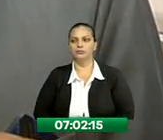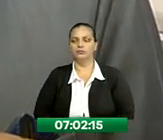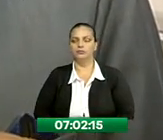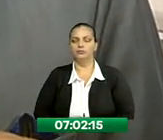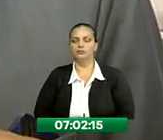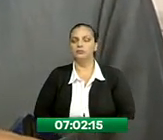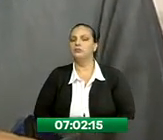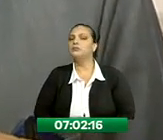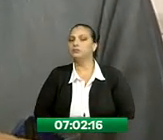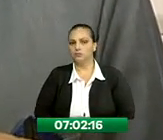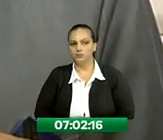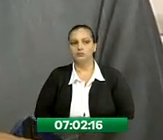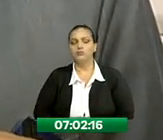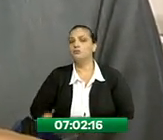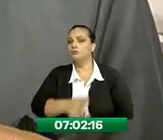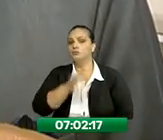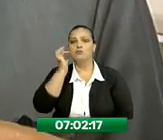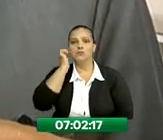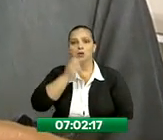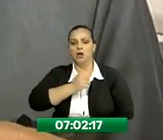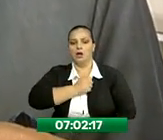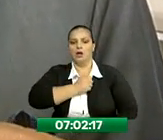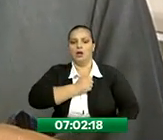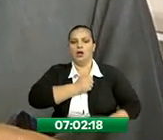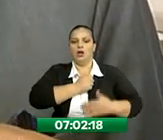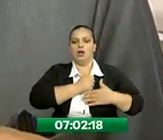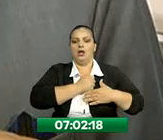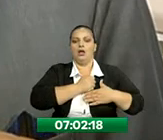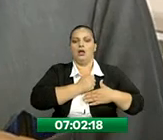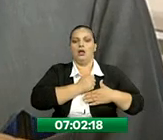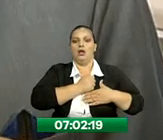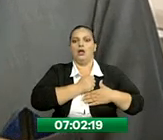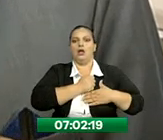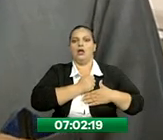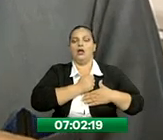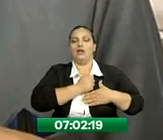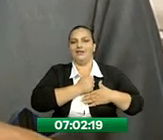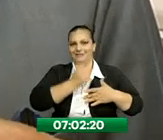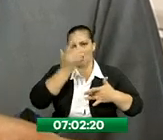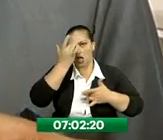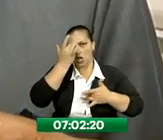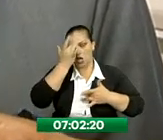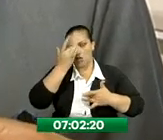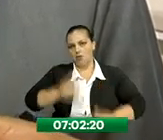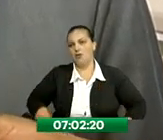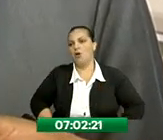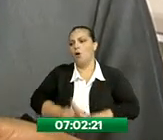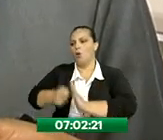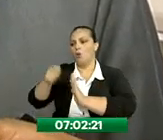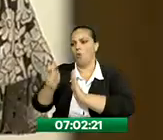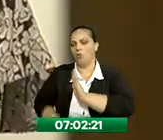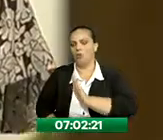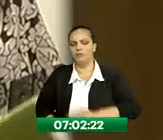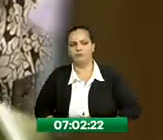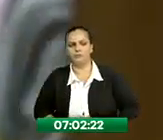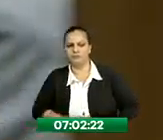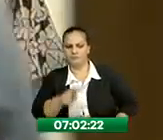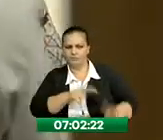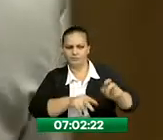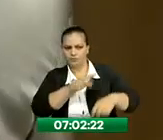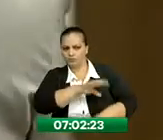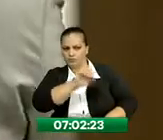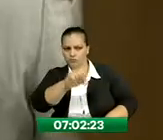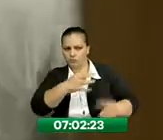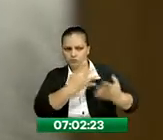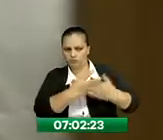mismo independencia, diría, la jueza ha dispuesto y ha dejado abierta para que se le realicen una nueva valoración. Este viernes